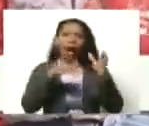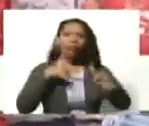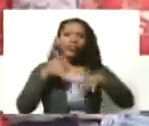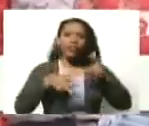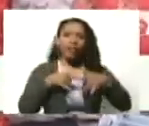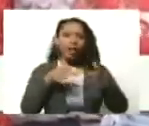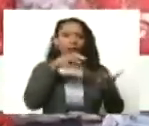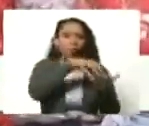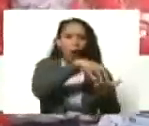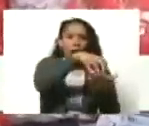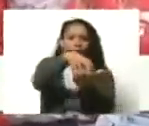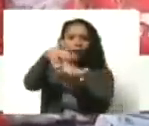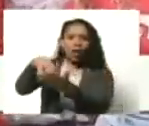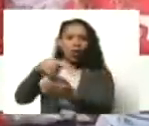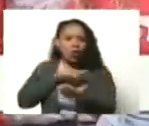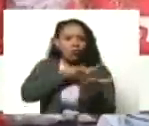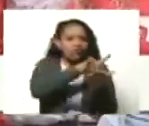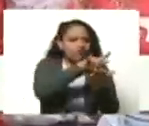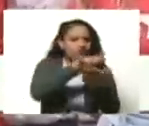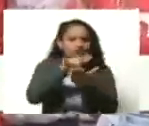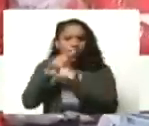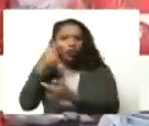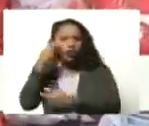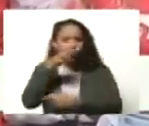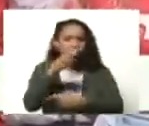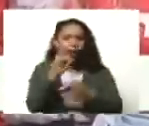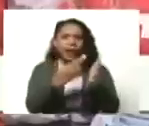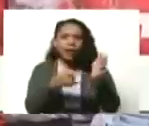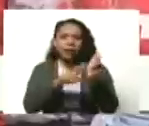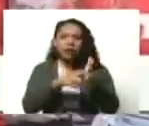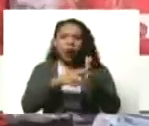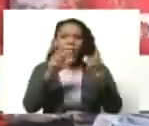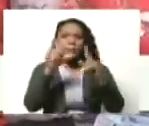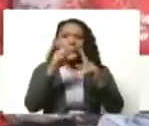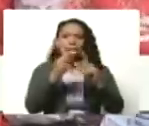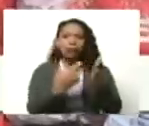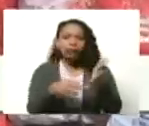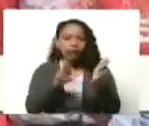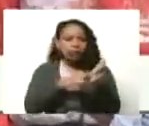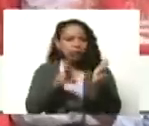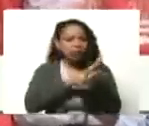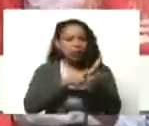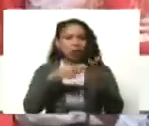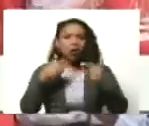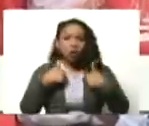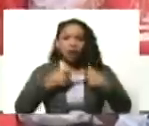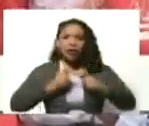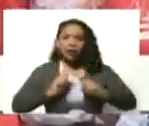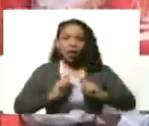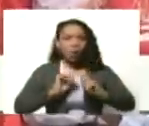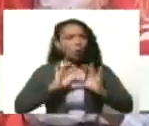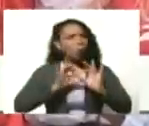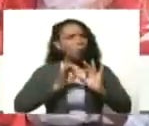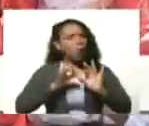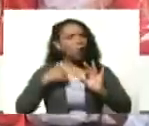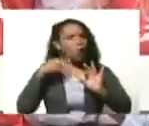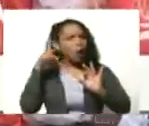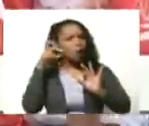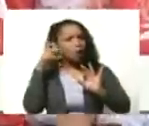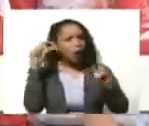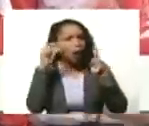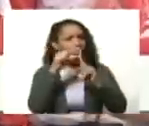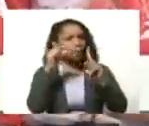O combinación de palabras que se han repetido varias veces. Yo he tratado de interpretarlo porque yo escucho a la gente,